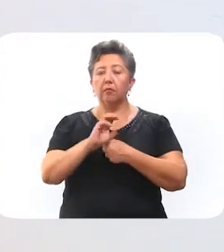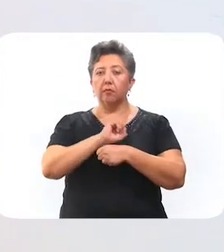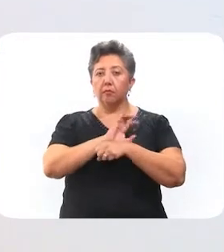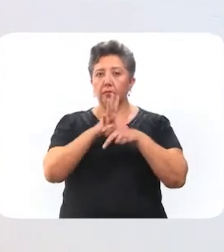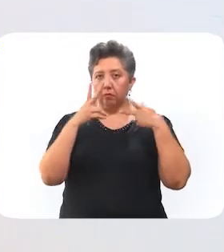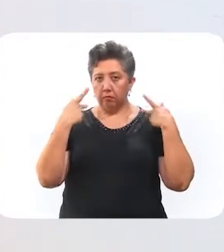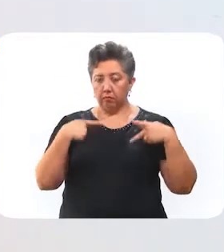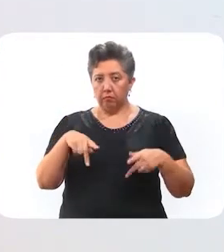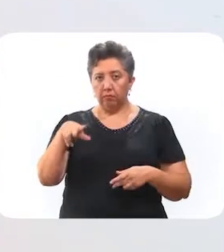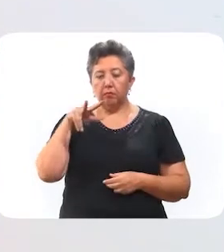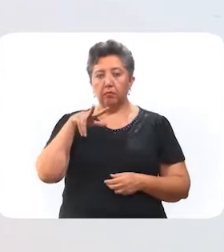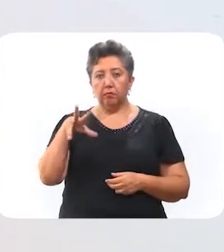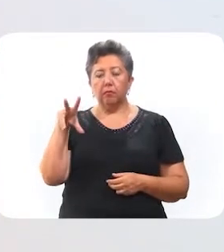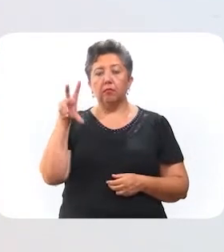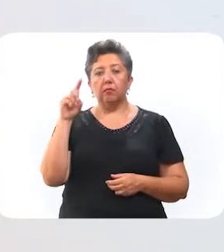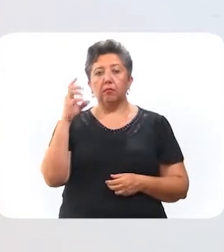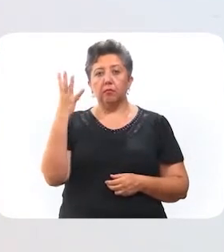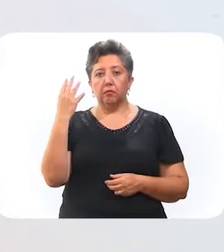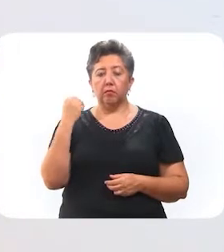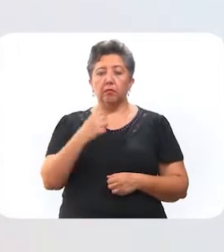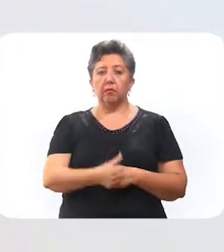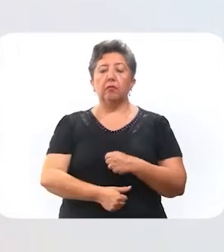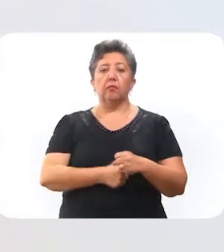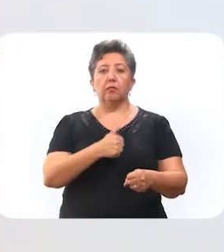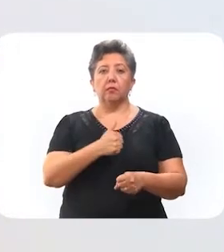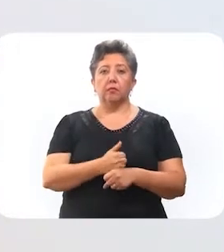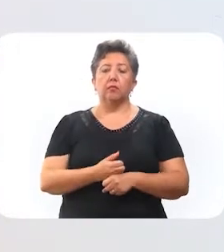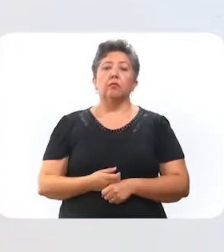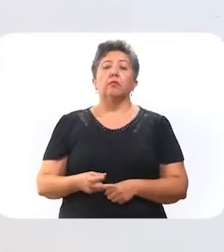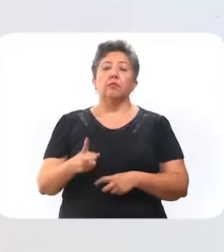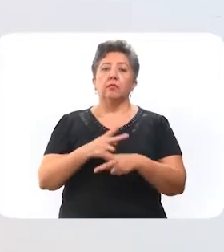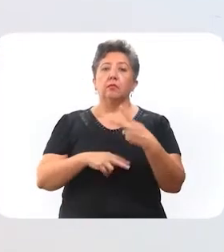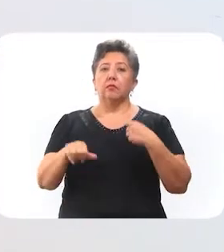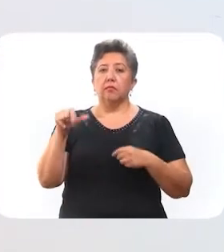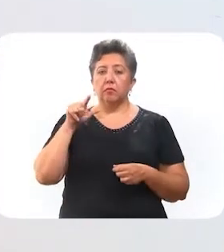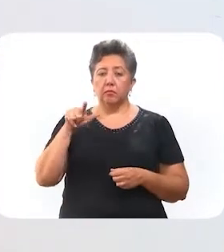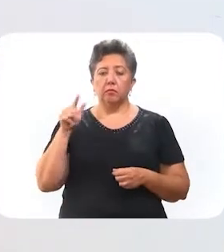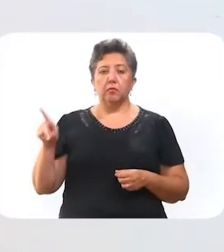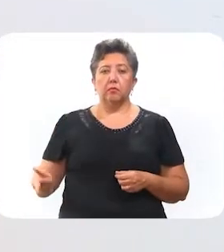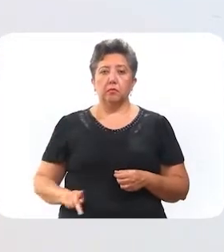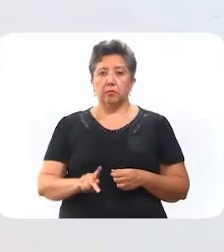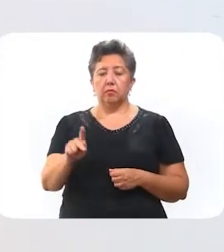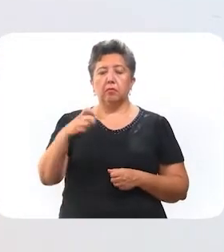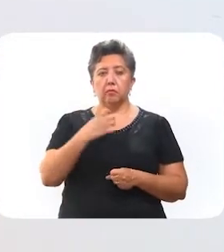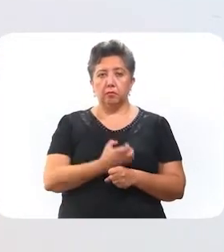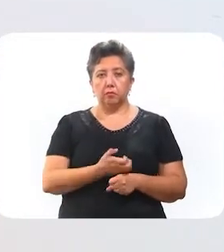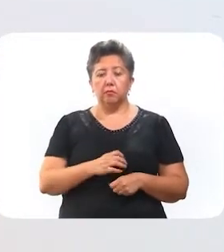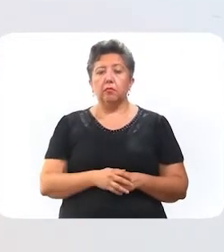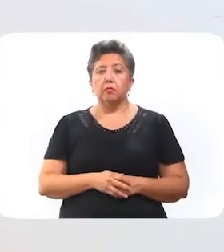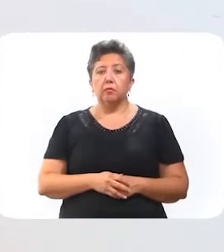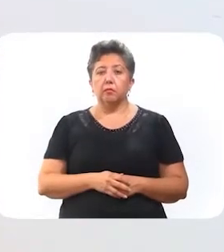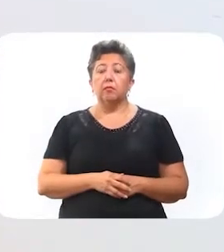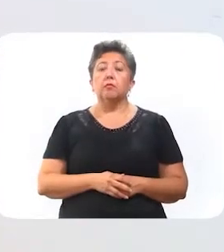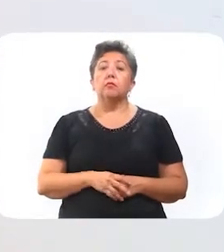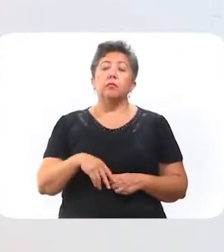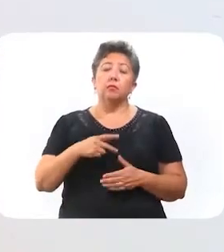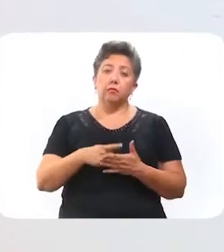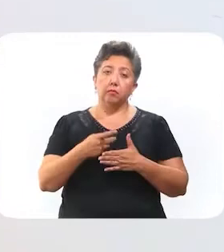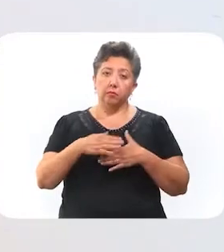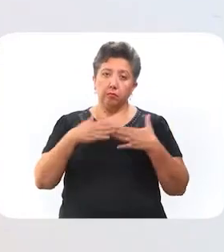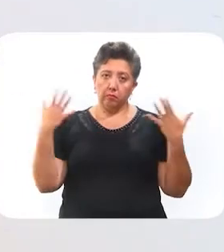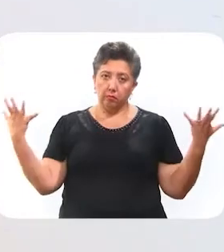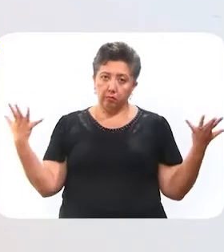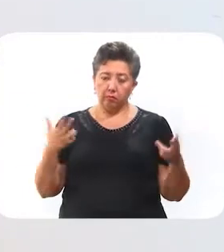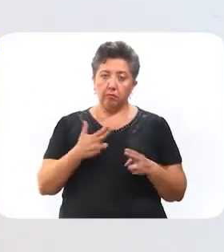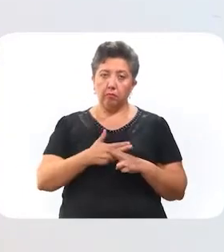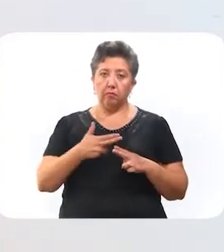coronavirus a personas de 18 a 39 años proveniente de 17 municipios del interior del estado, proceso que se llevará